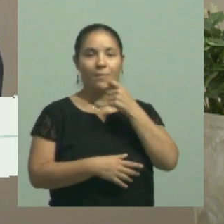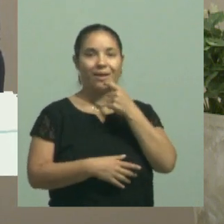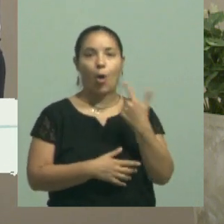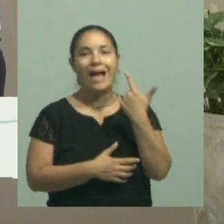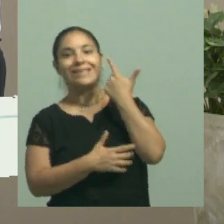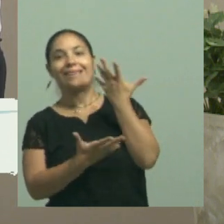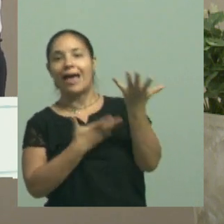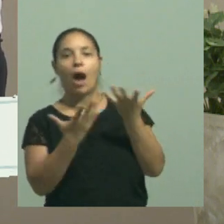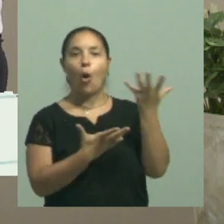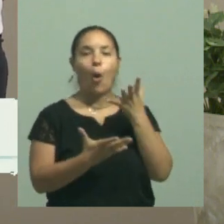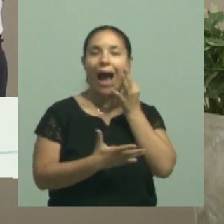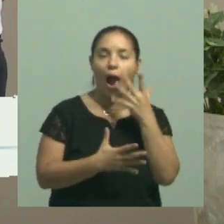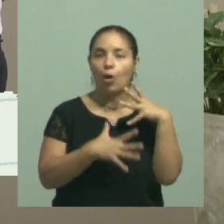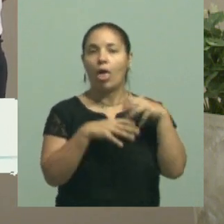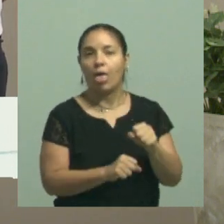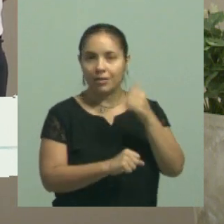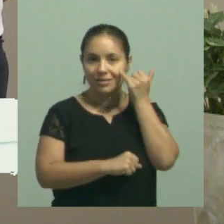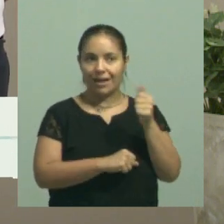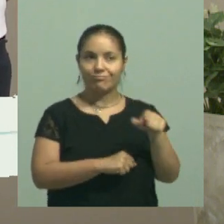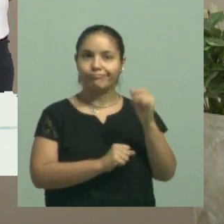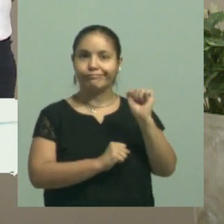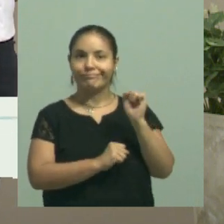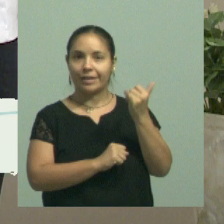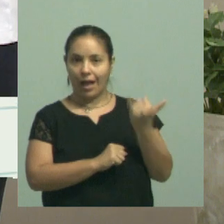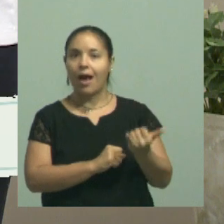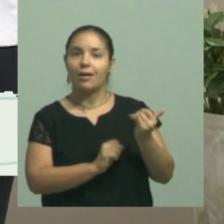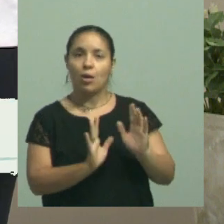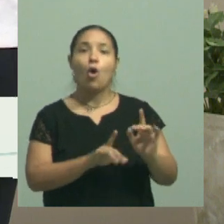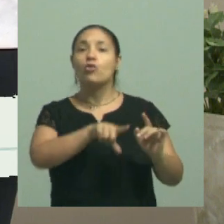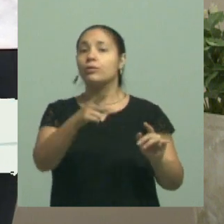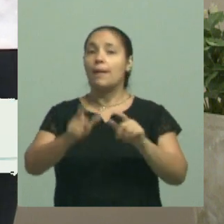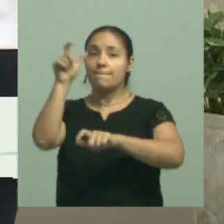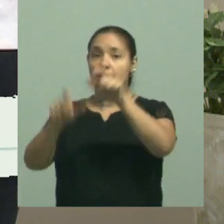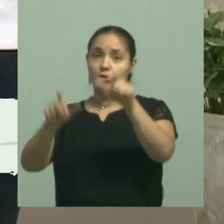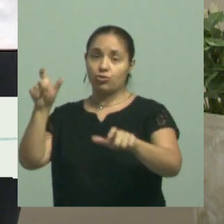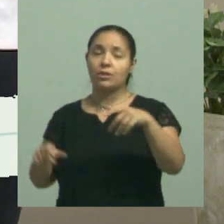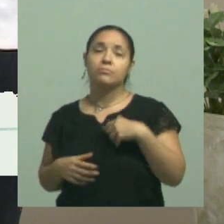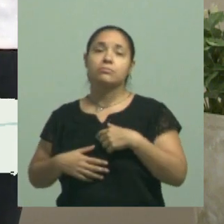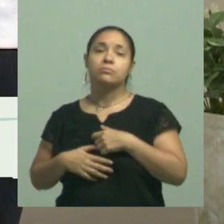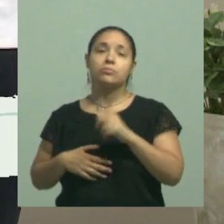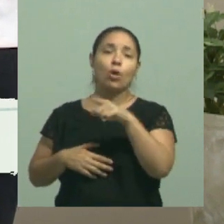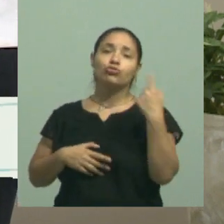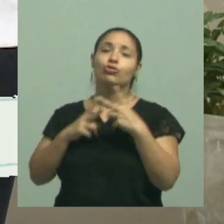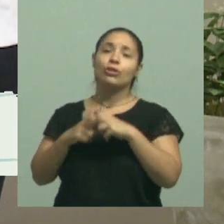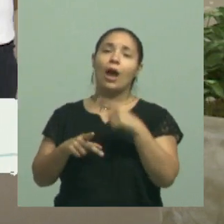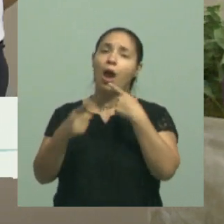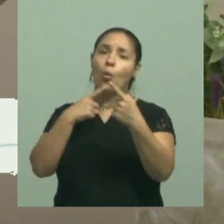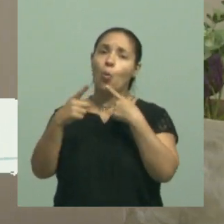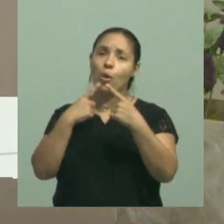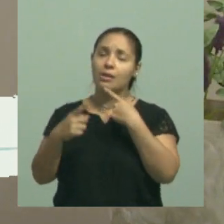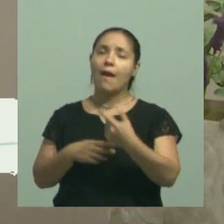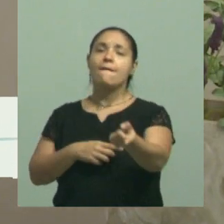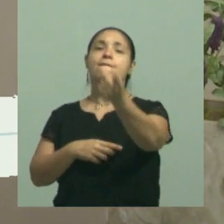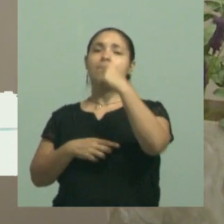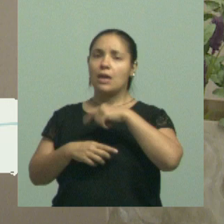agarrado o algo así. Hay otras personas, como en este caso, que muchos de ellos, nosotros hicimos una encuesta después de finalizarla en el taller para ver por qué se habían acercado